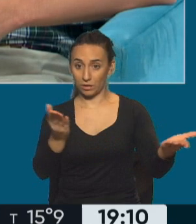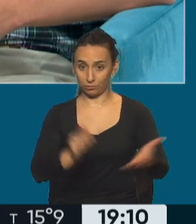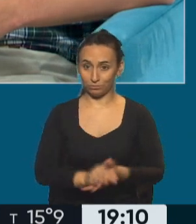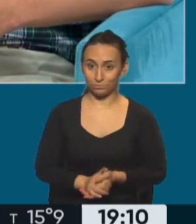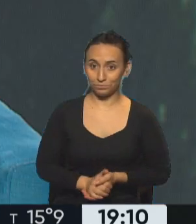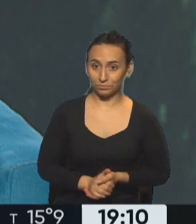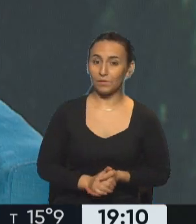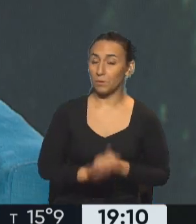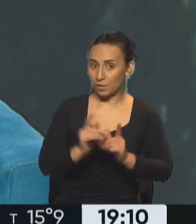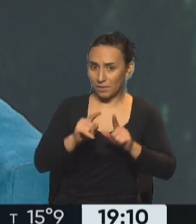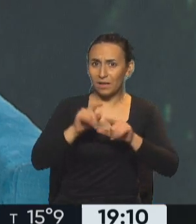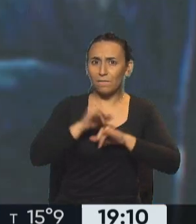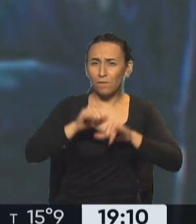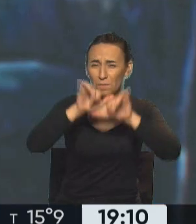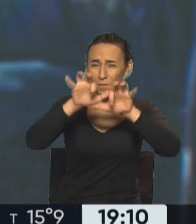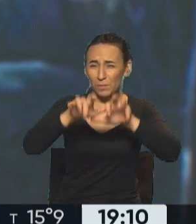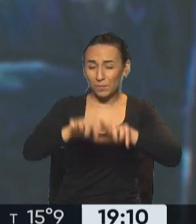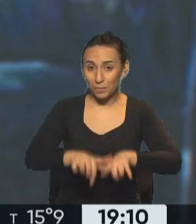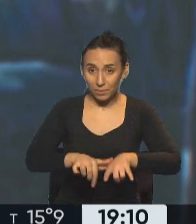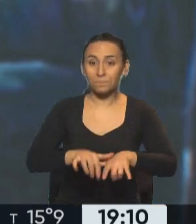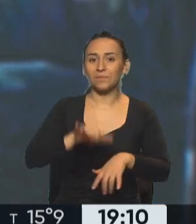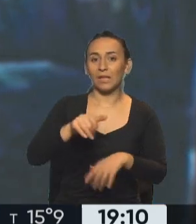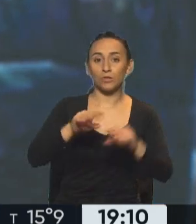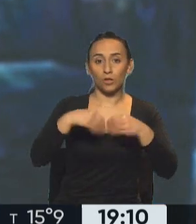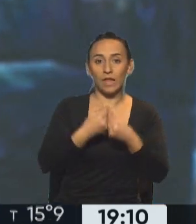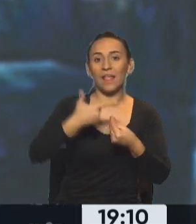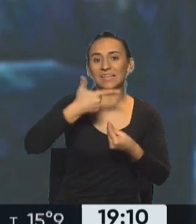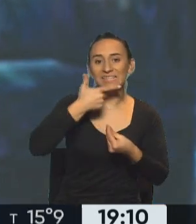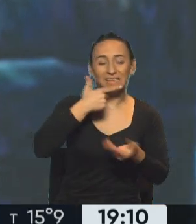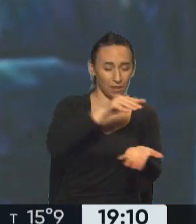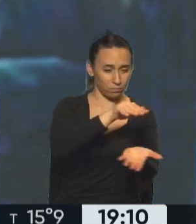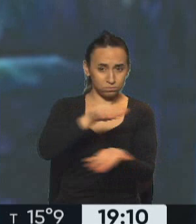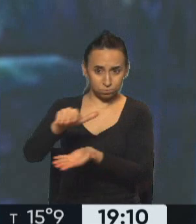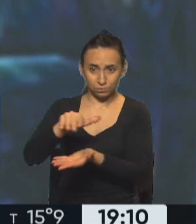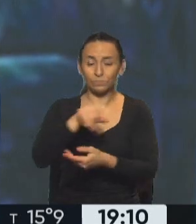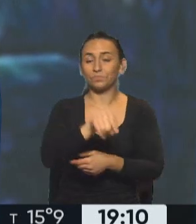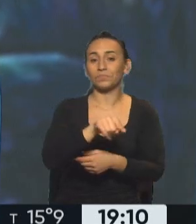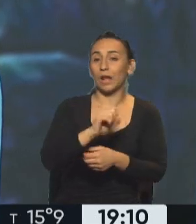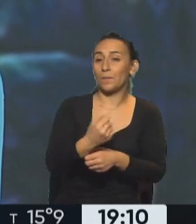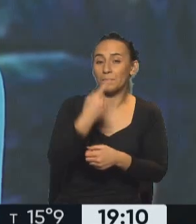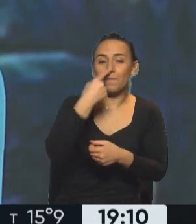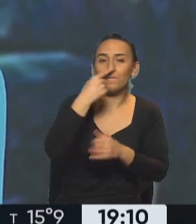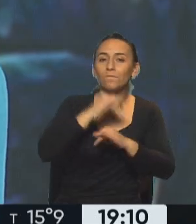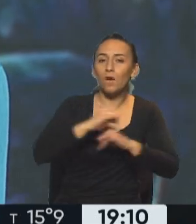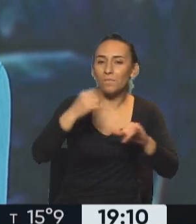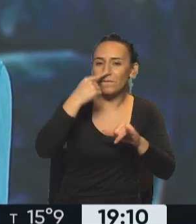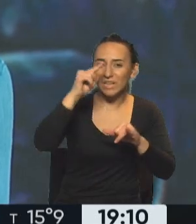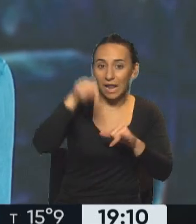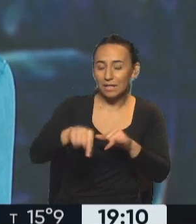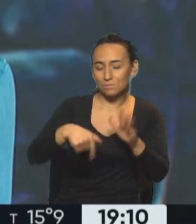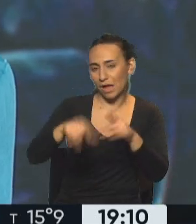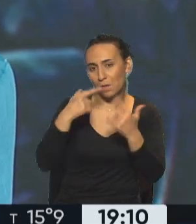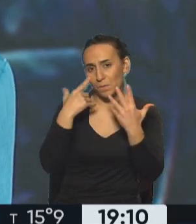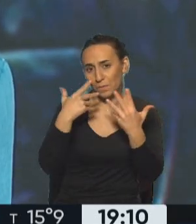un extensísimo informe. Sí, consta de 17 volúmenes. El primero es el informe final, que es el más conocido, es el que se filtró en la